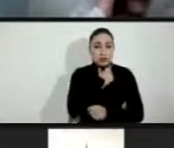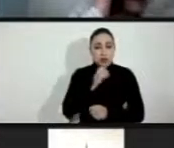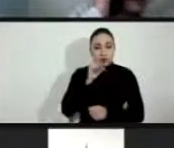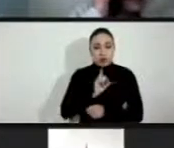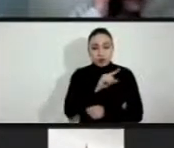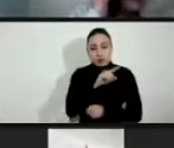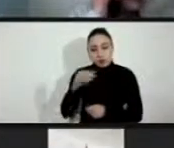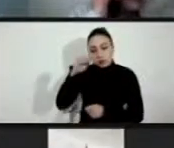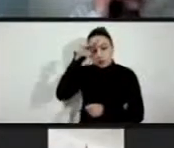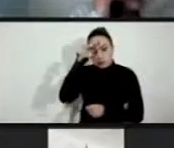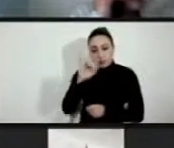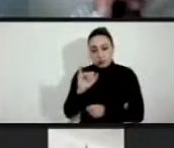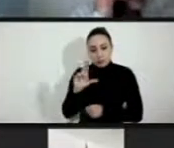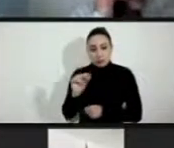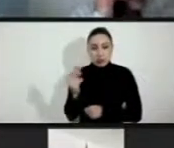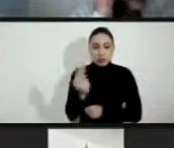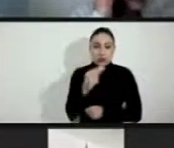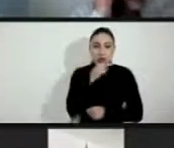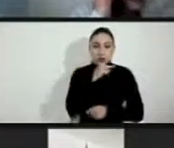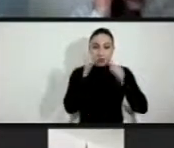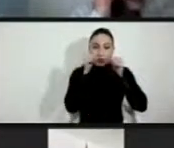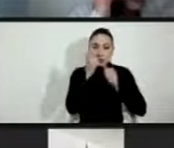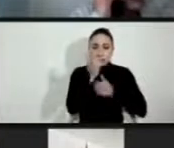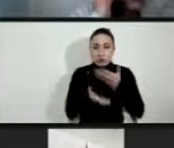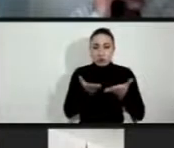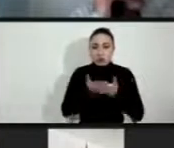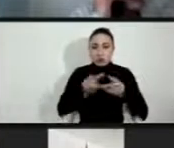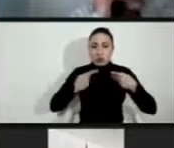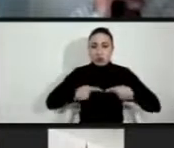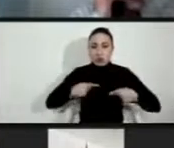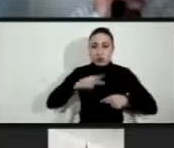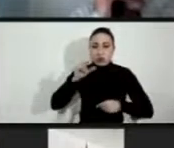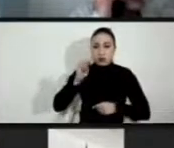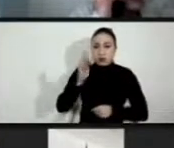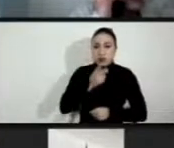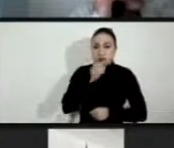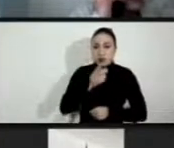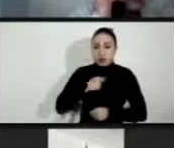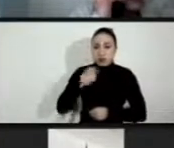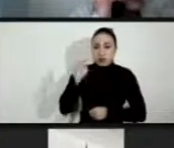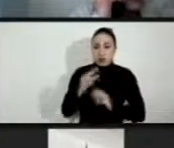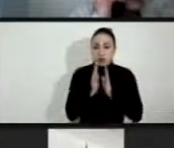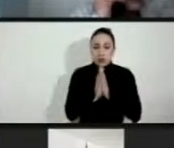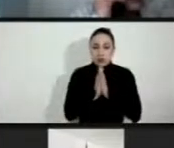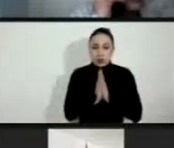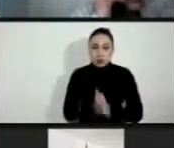proposición de referencia. ¿Quiénes estén en contra? Comenzando por diputados.